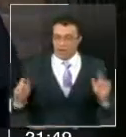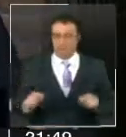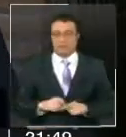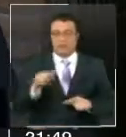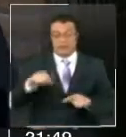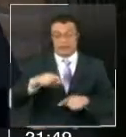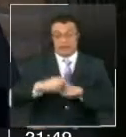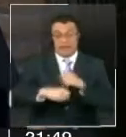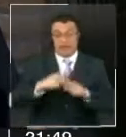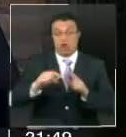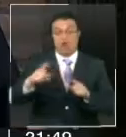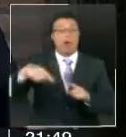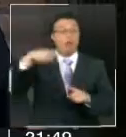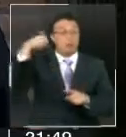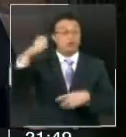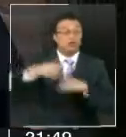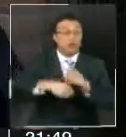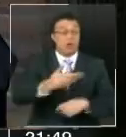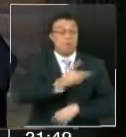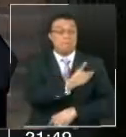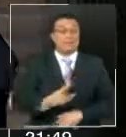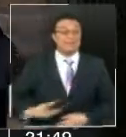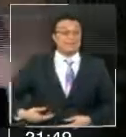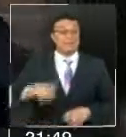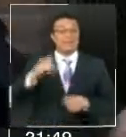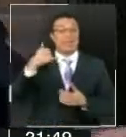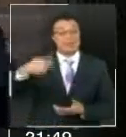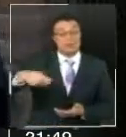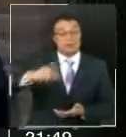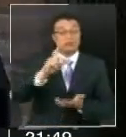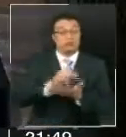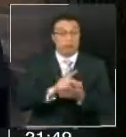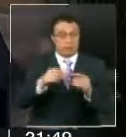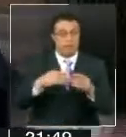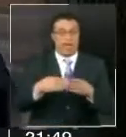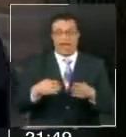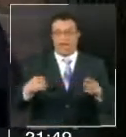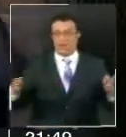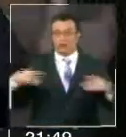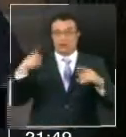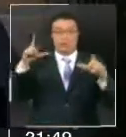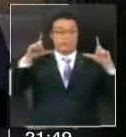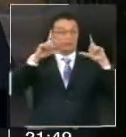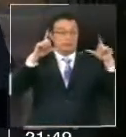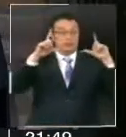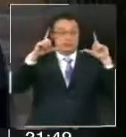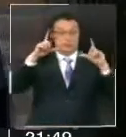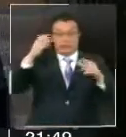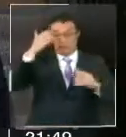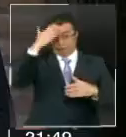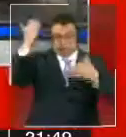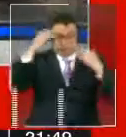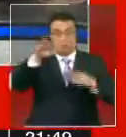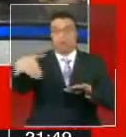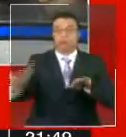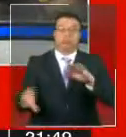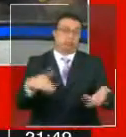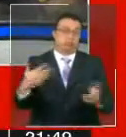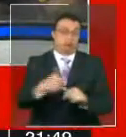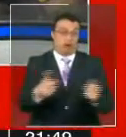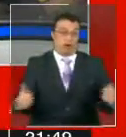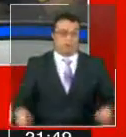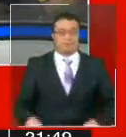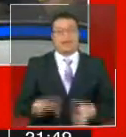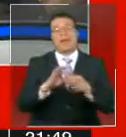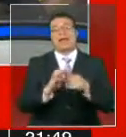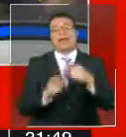el próximo, perdón, el parlamentario y el presidencial están absolutamente abiertos, porque las grandes figuras se van a ir cayendo una a una. Senador Manuel José Osandón, gracias